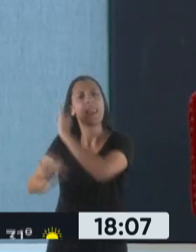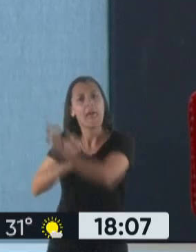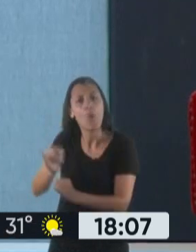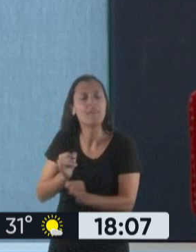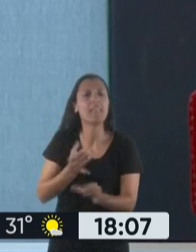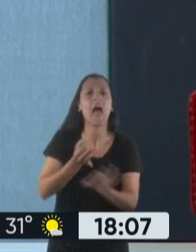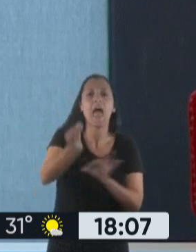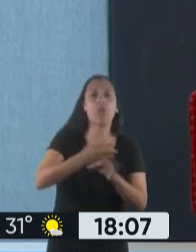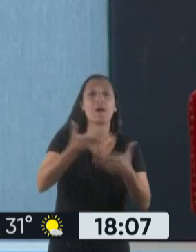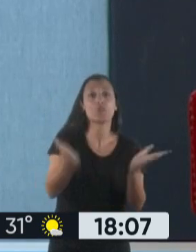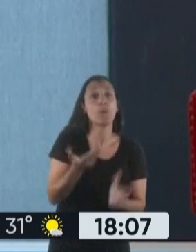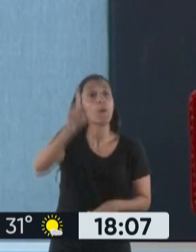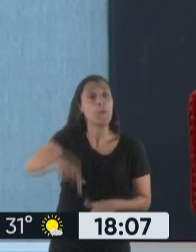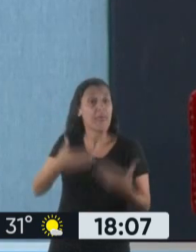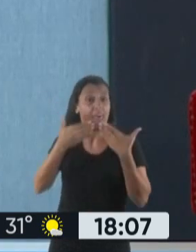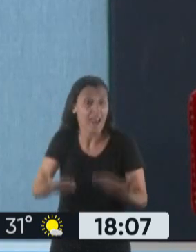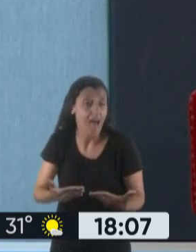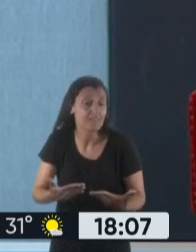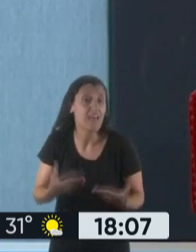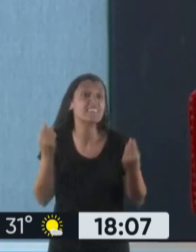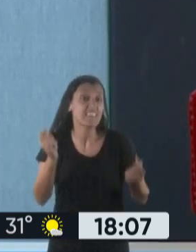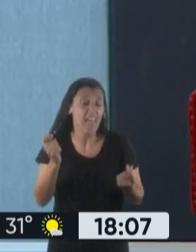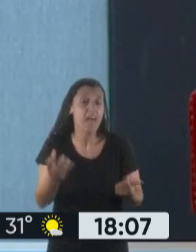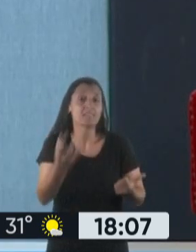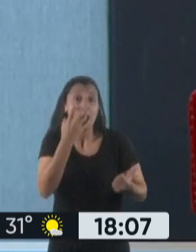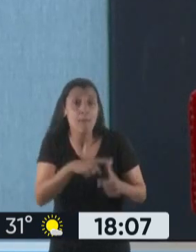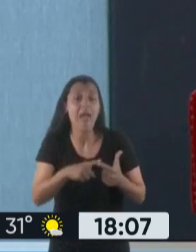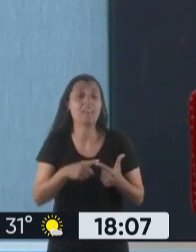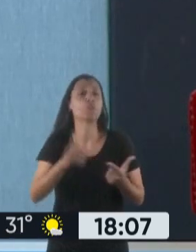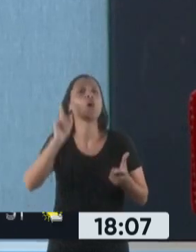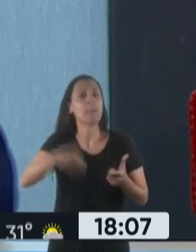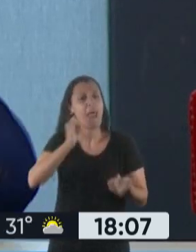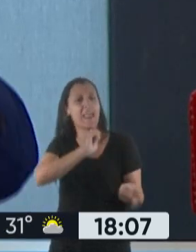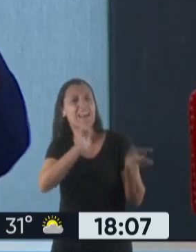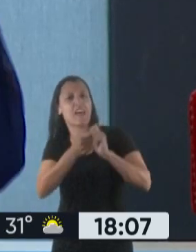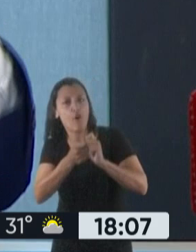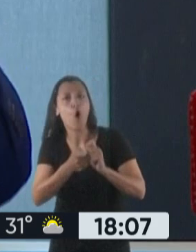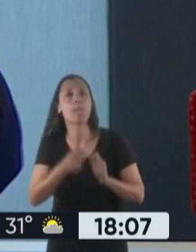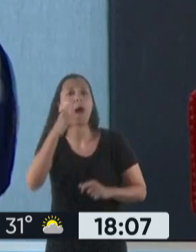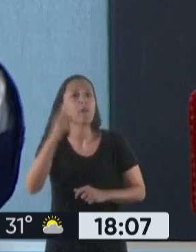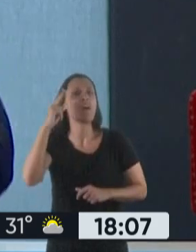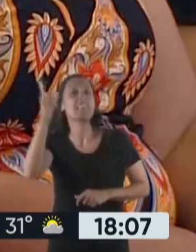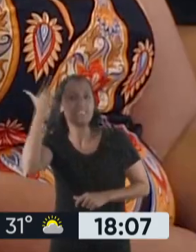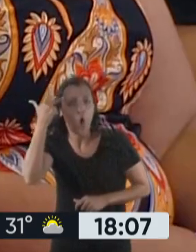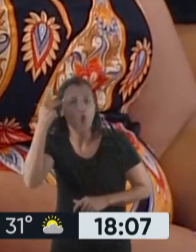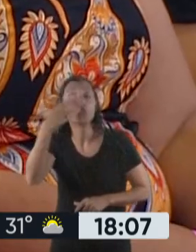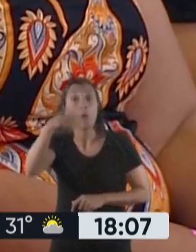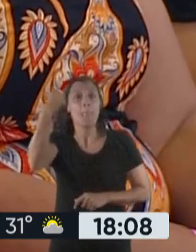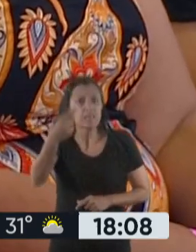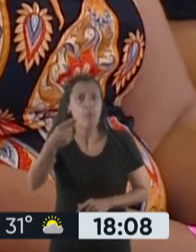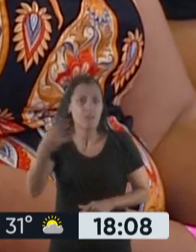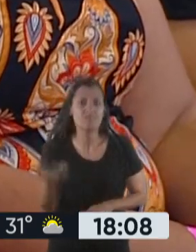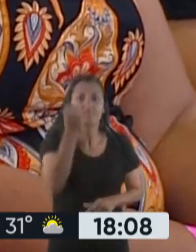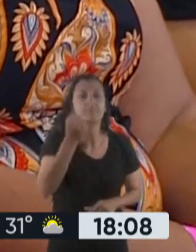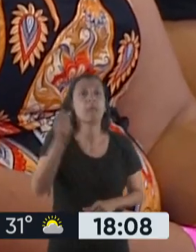con Sarmiento y Alberdi, que después siguió con la reforma universitaria del 18 y que se hizo gratuita el día que Perón hizo gratuita